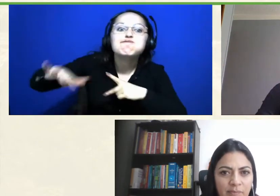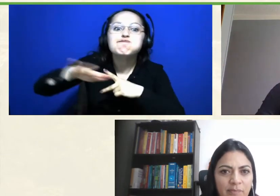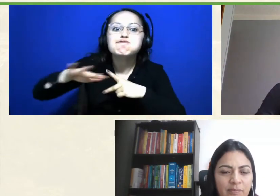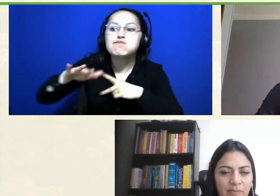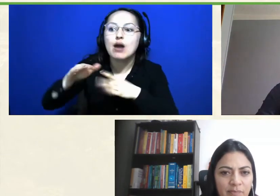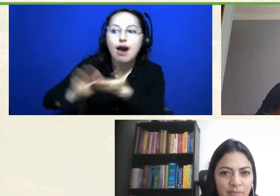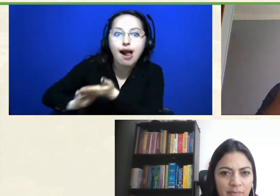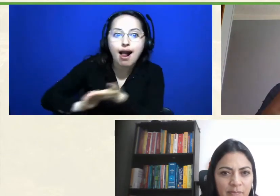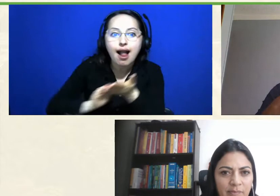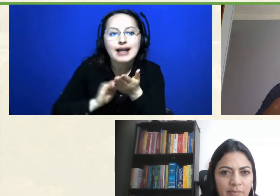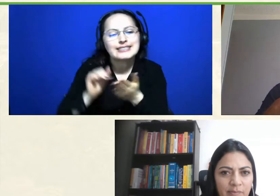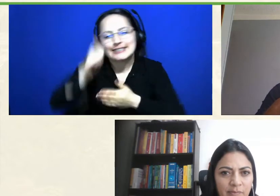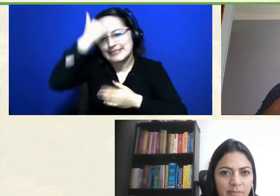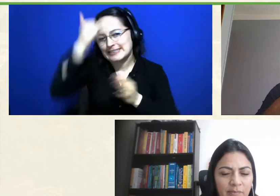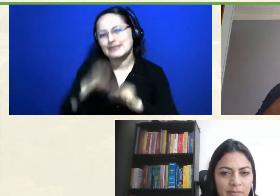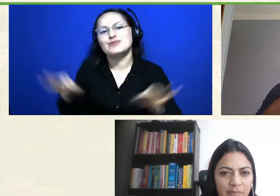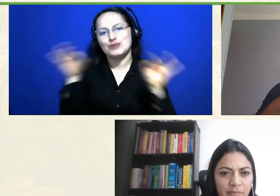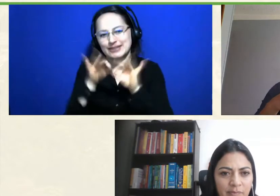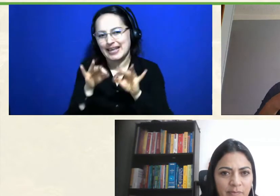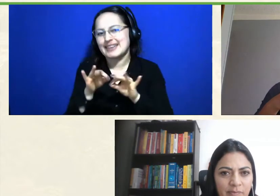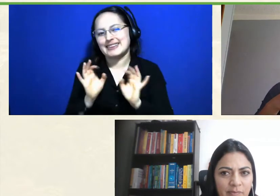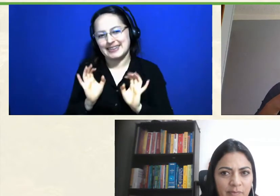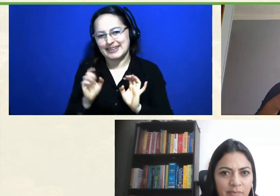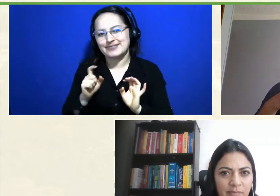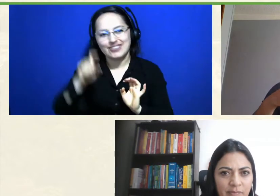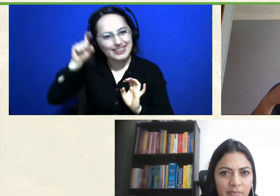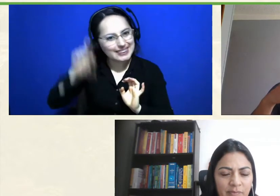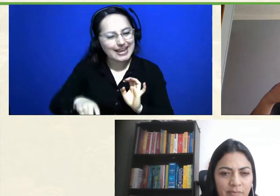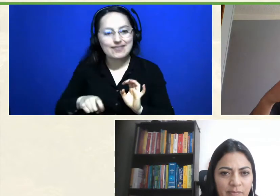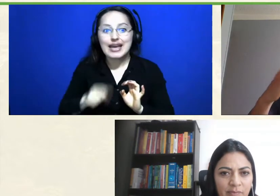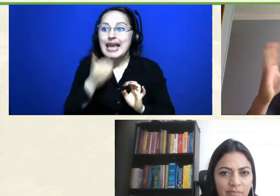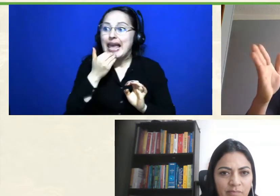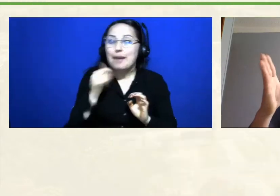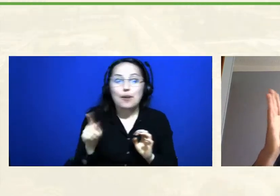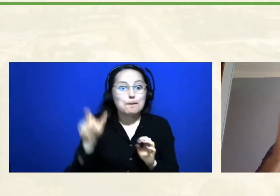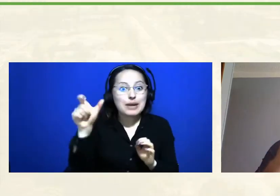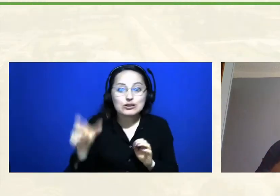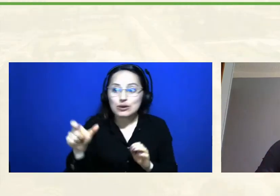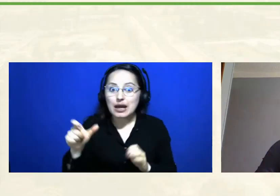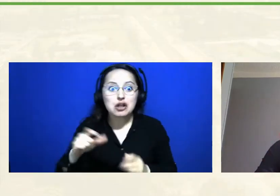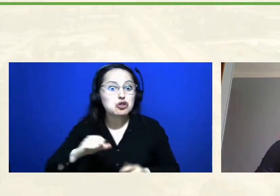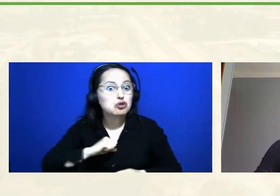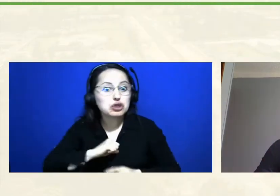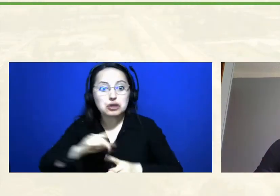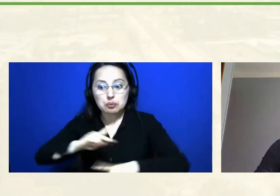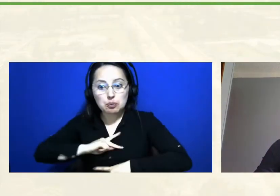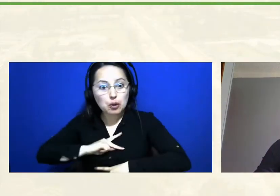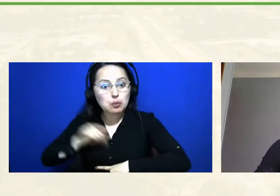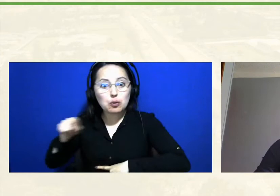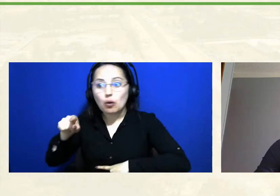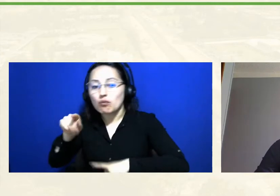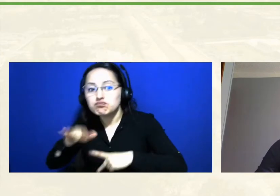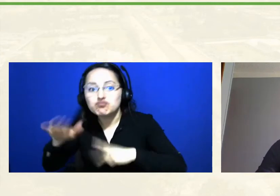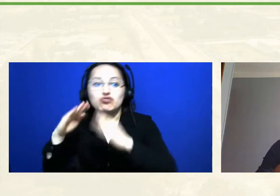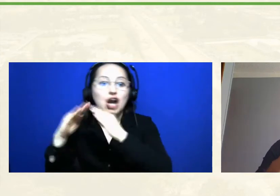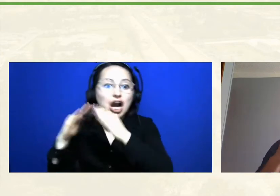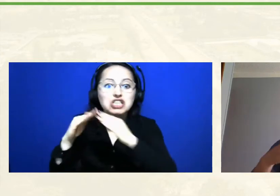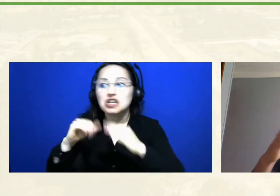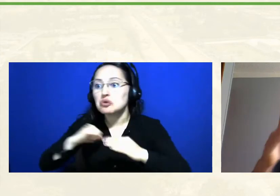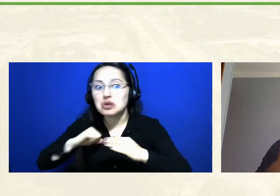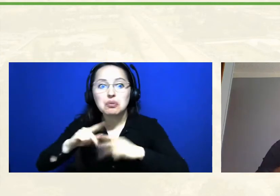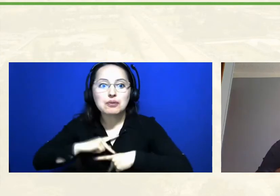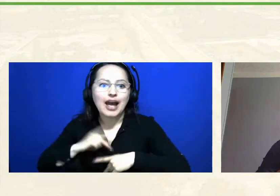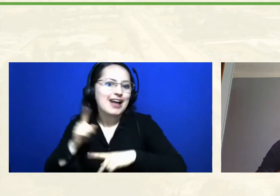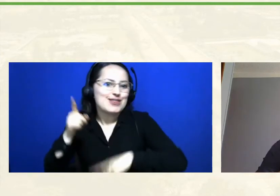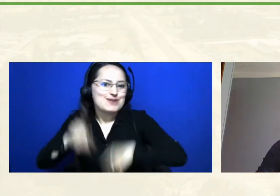eso es fundamental. Como ya habíamos comentado, si la persona no es dueña de predio, no podría hacer, digamos, esa postulación. Si no es dueña de